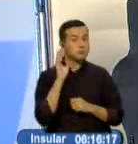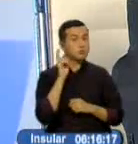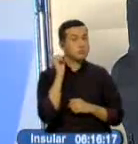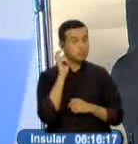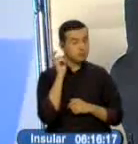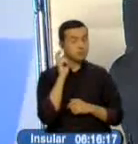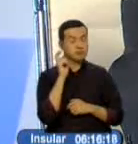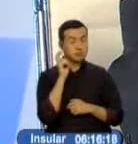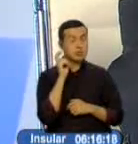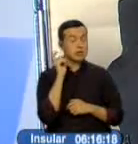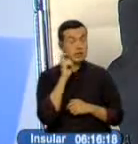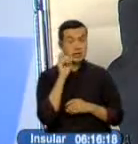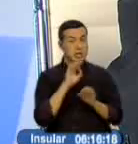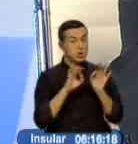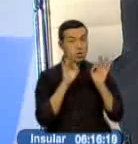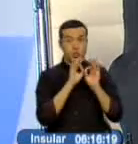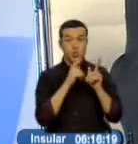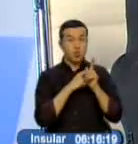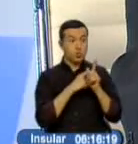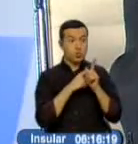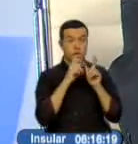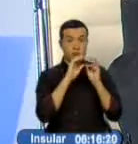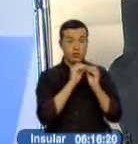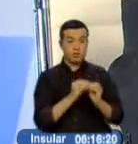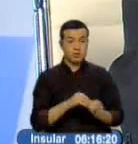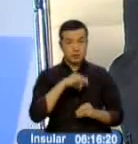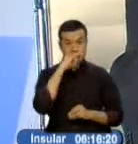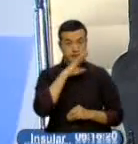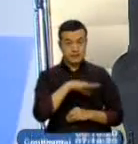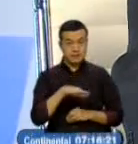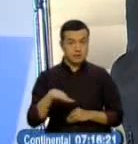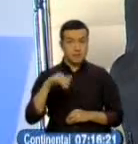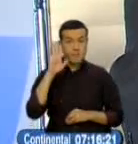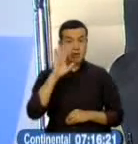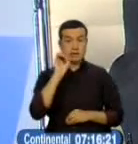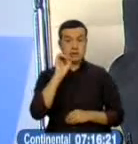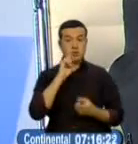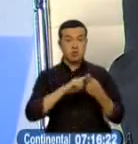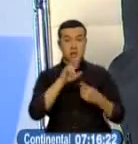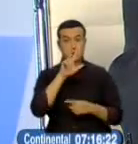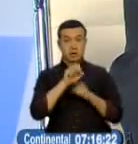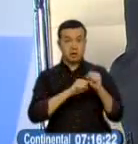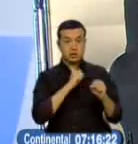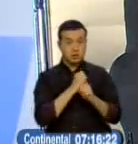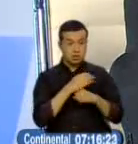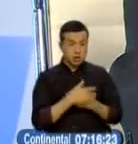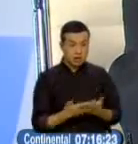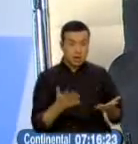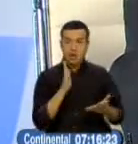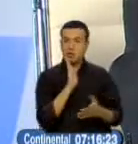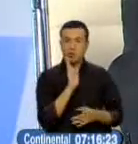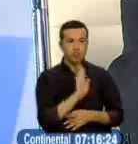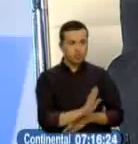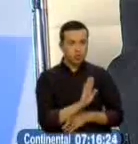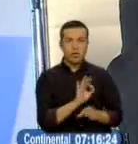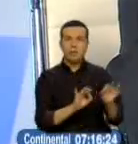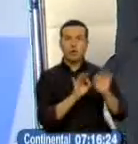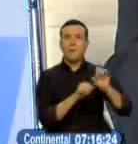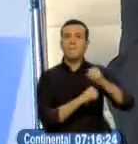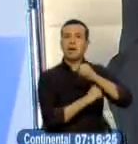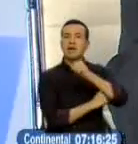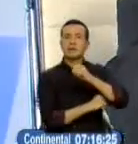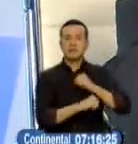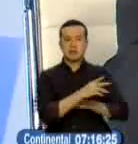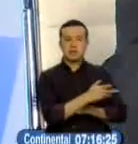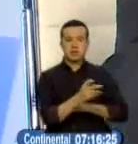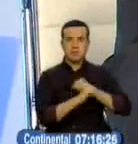neurálgico en la formación de los chicos, sobre todo entre los 0 y 3 años, porque ahí está la base, ahí está el fundamento. Esos son los